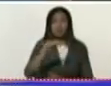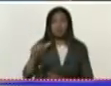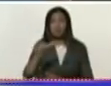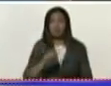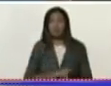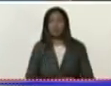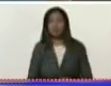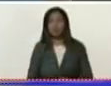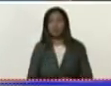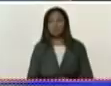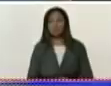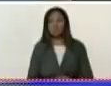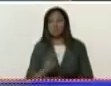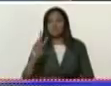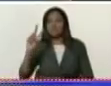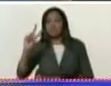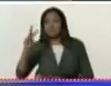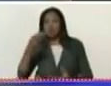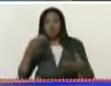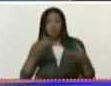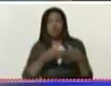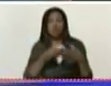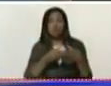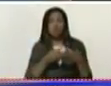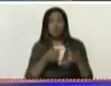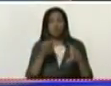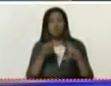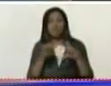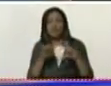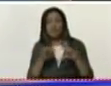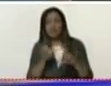pase, viene la segunda parte del bono del carnet de la patria.